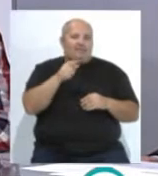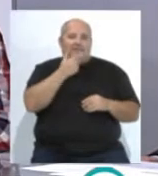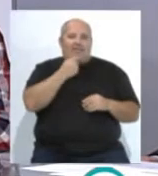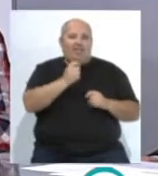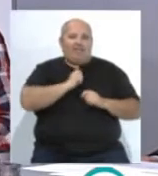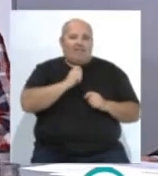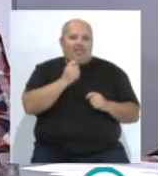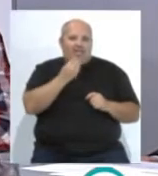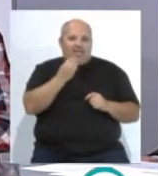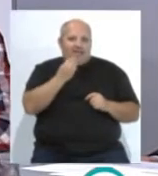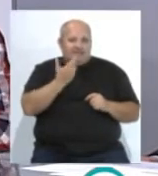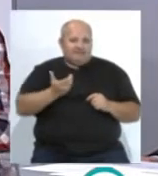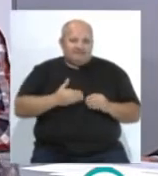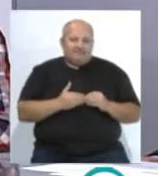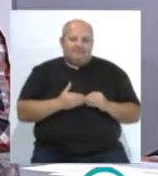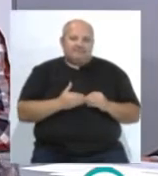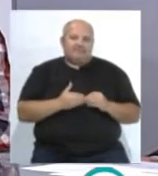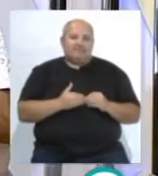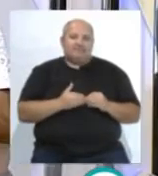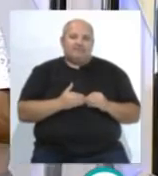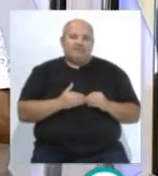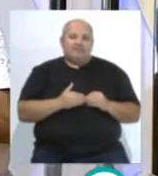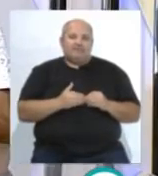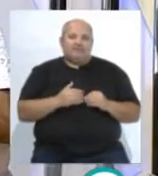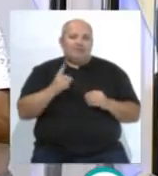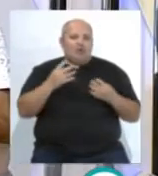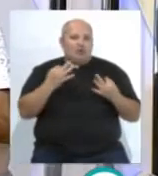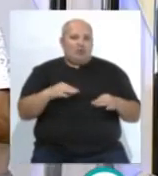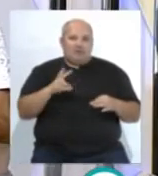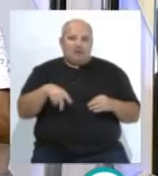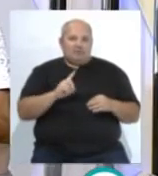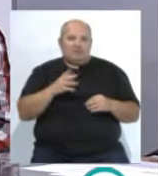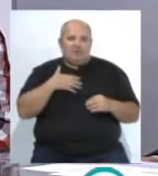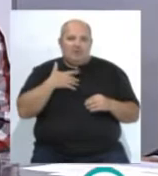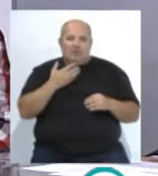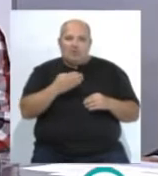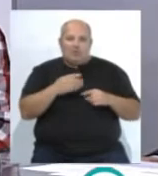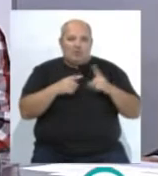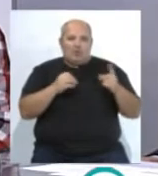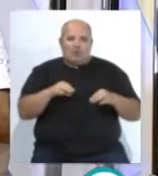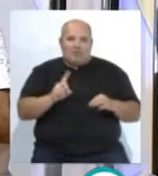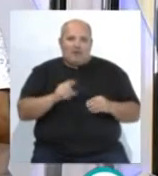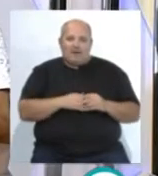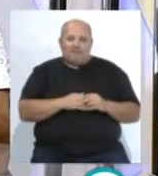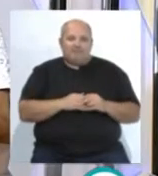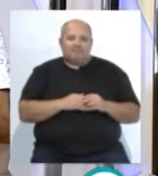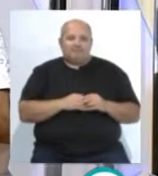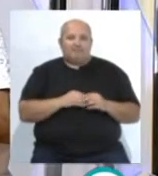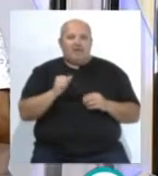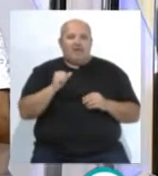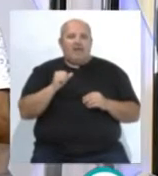jugada pues se habría hablado en durante el entrenamiento, y porque no es normal hacer ese chute desde donde lo hizo. Yo creo que eso